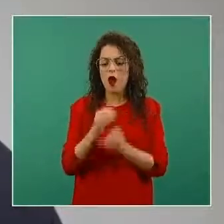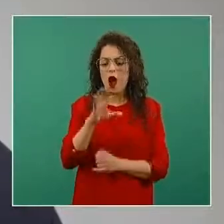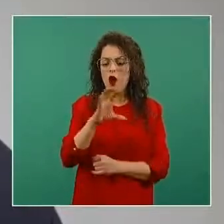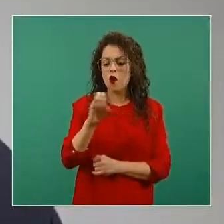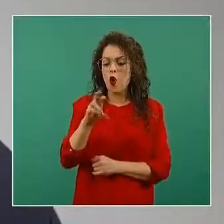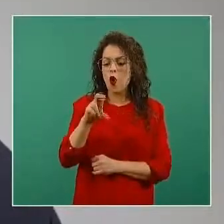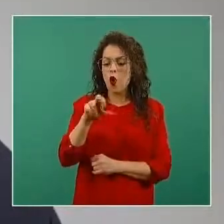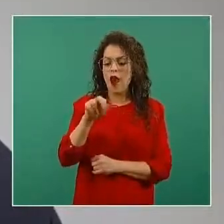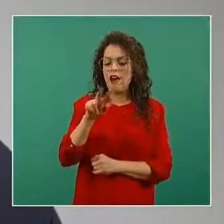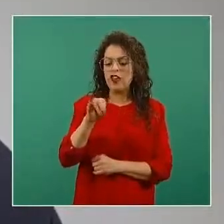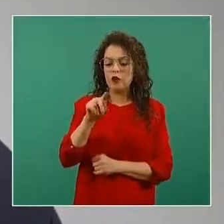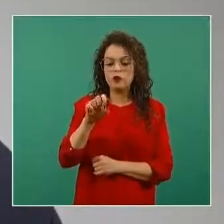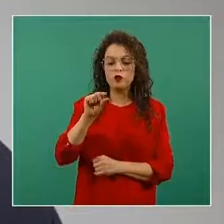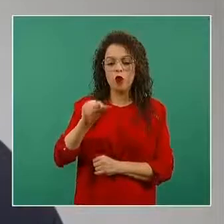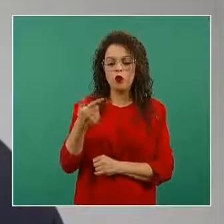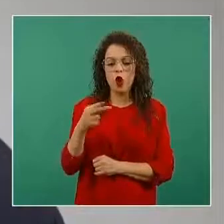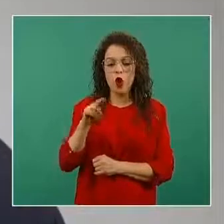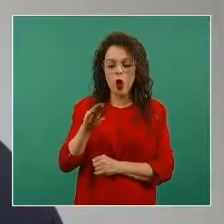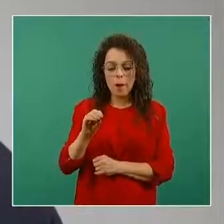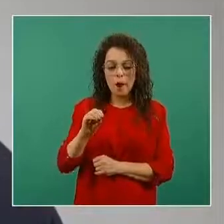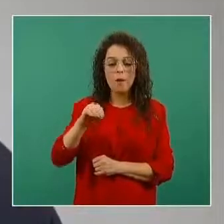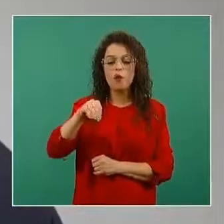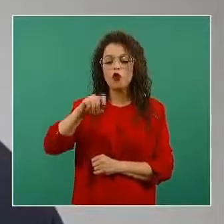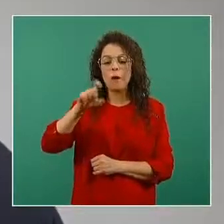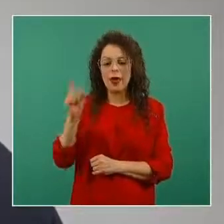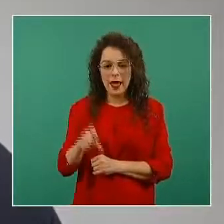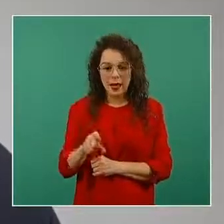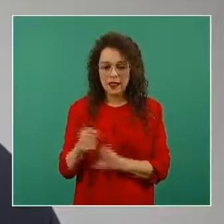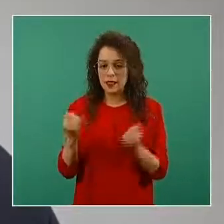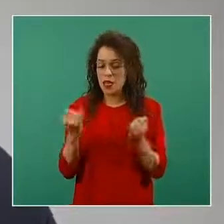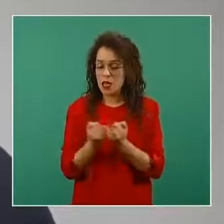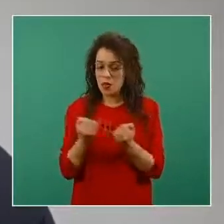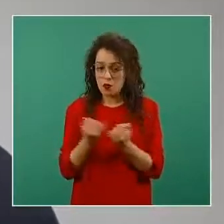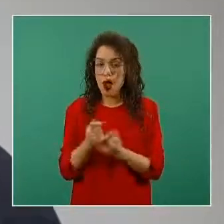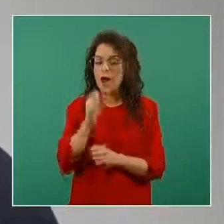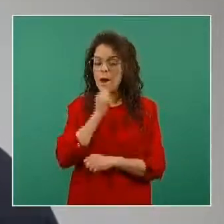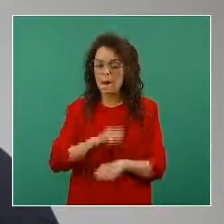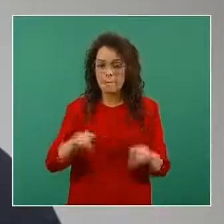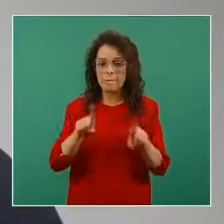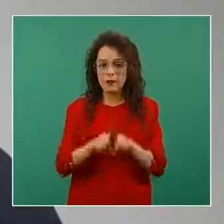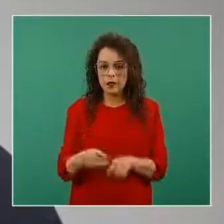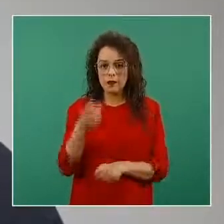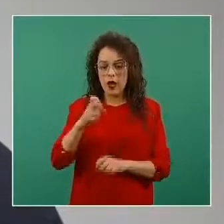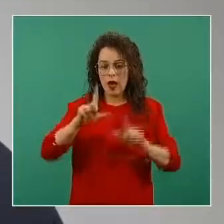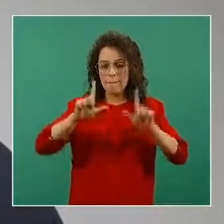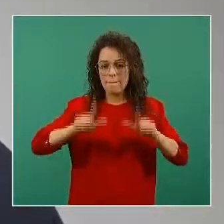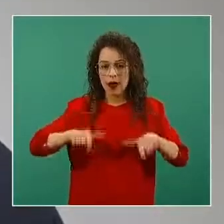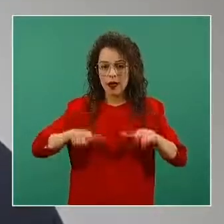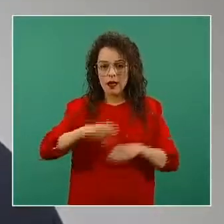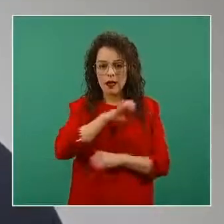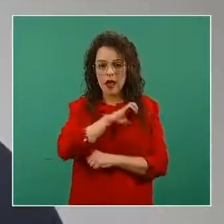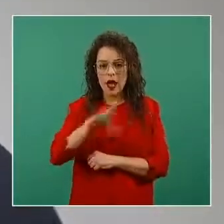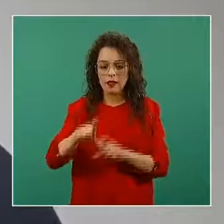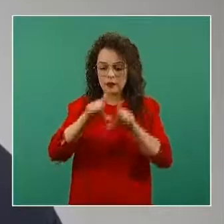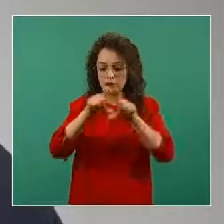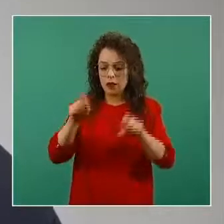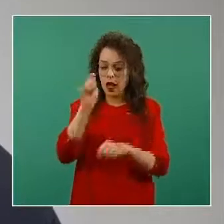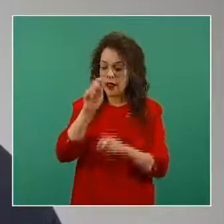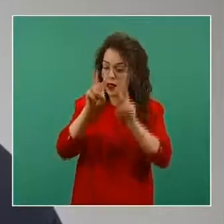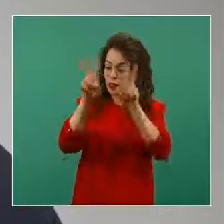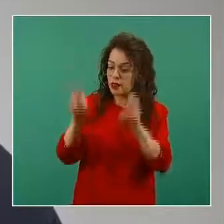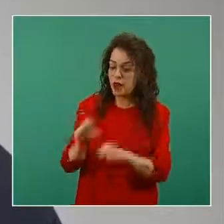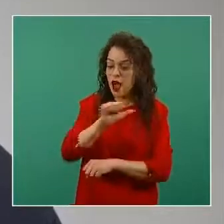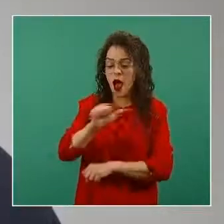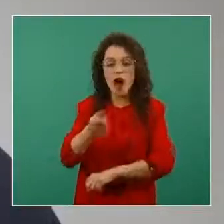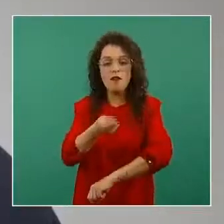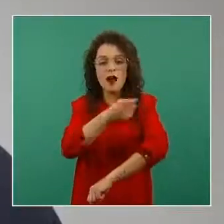coronavirus.gov.mx, y de hecho va a estar anidada también en esta página, en el apartado especial de vacunación, en donde